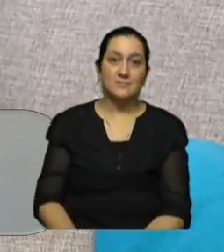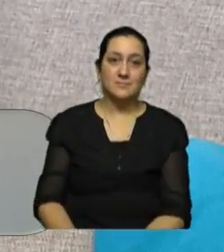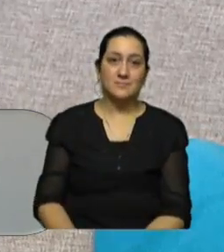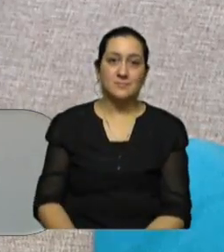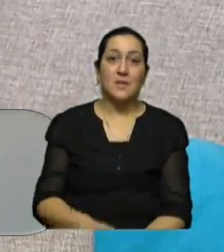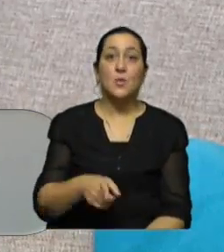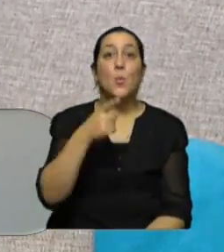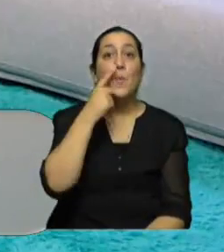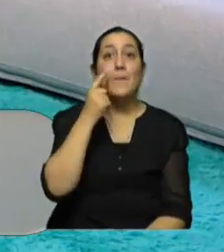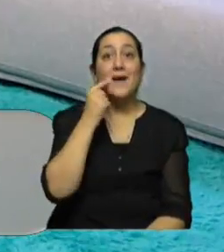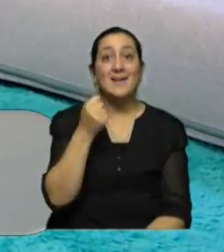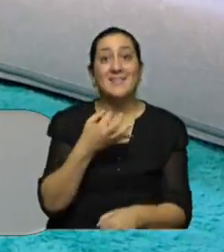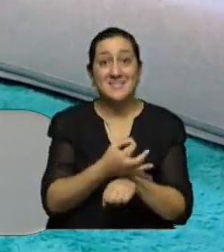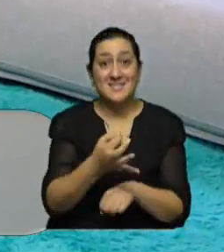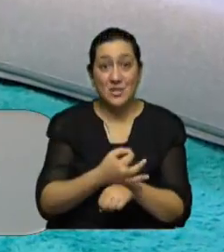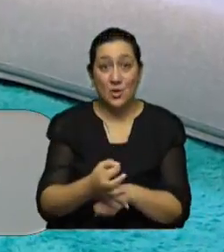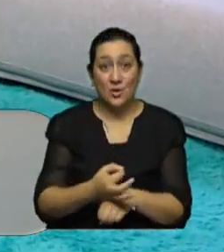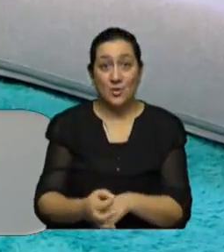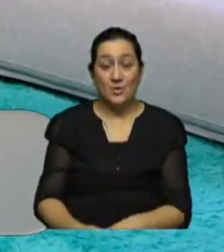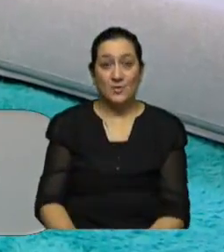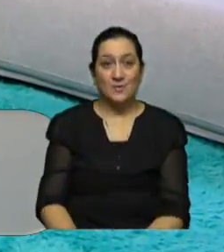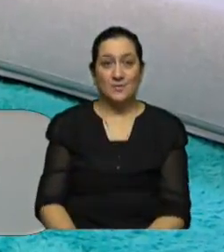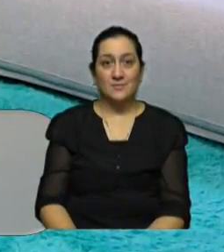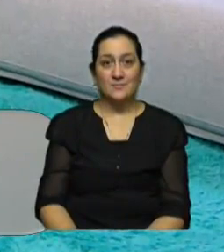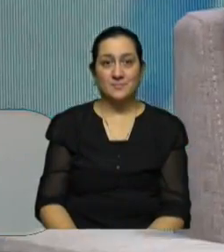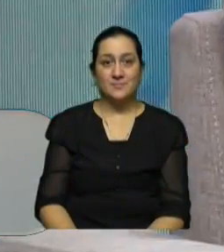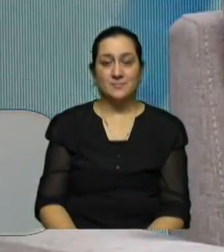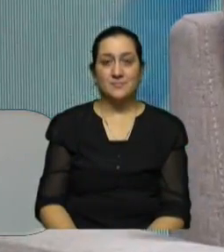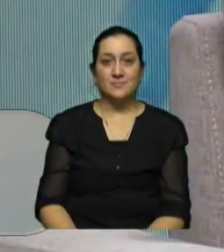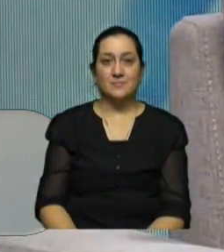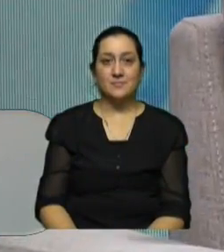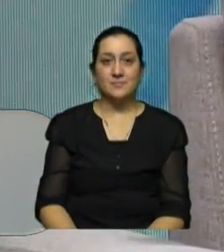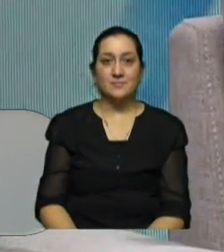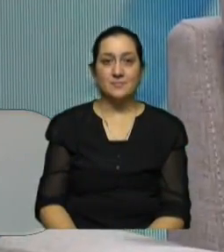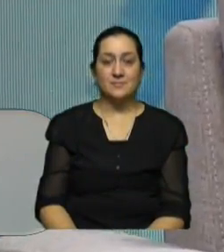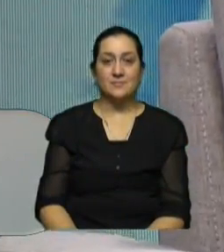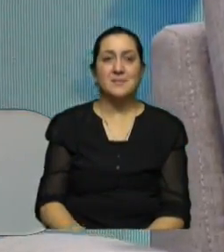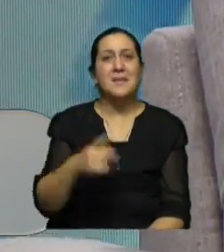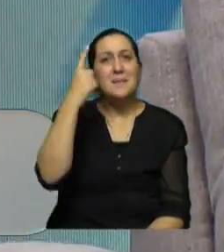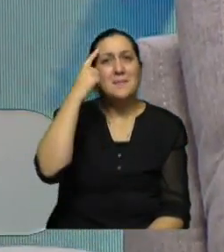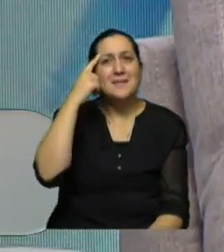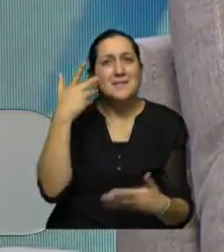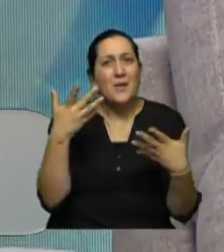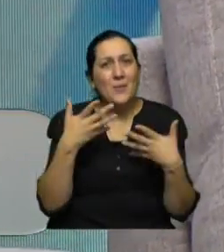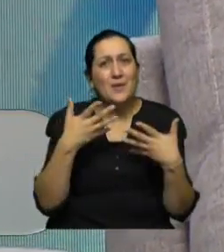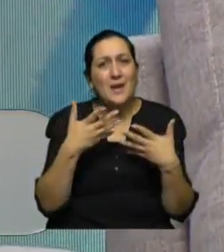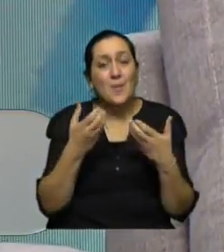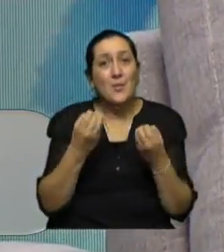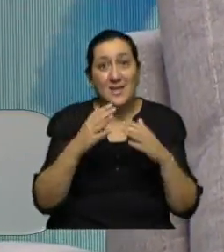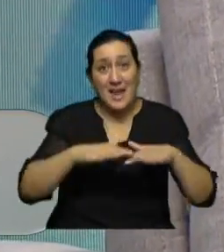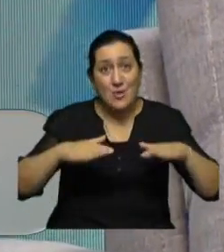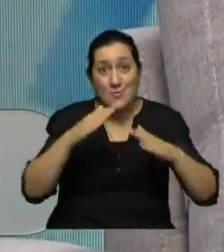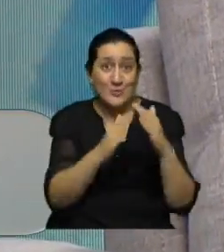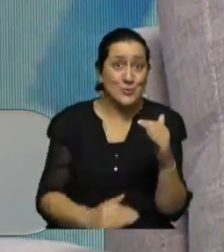tu papá qué fue el que te enseñó? Como para ir terminando esta charla hermosa contigo. ¿Qué piensa ahora? Porque el alumno superó al